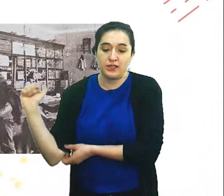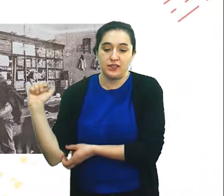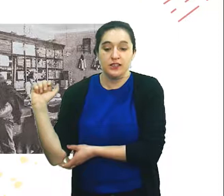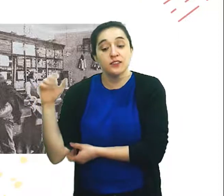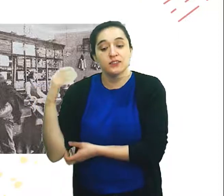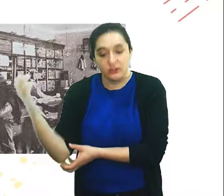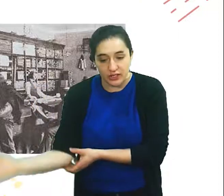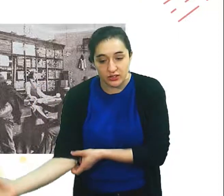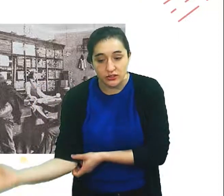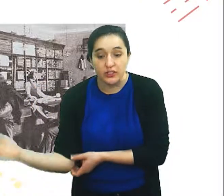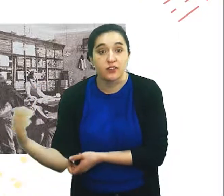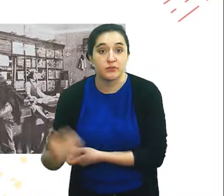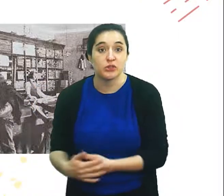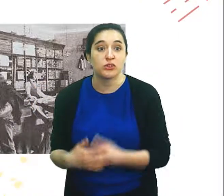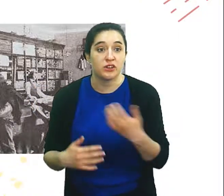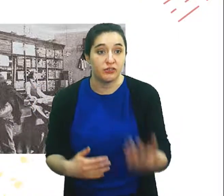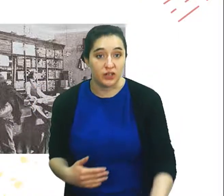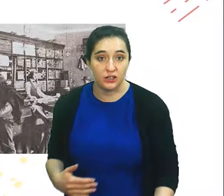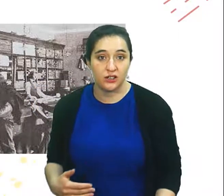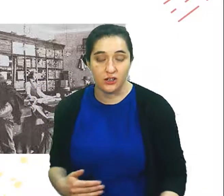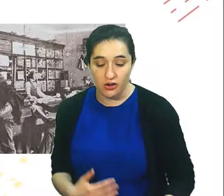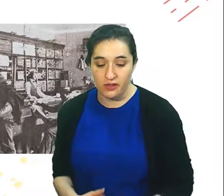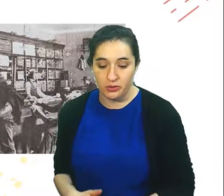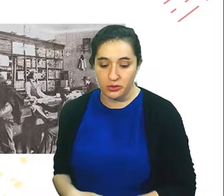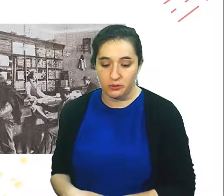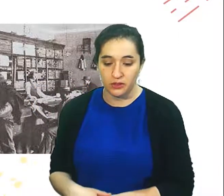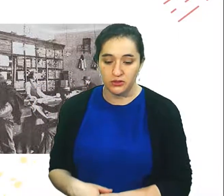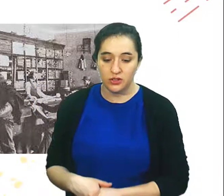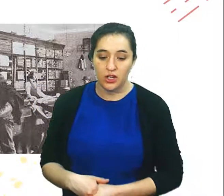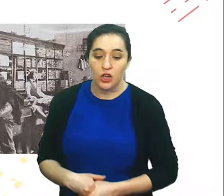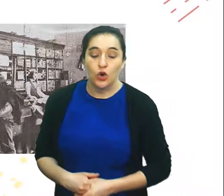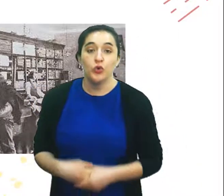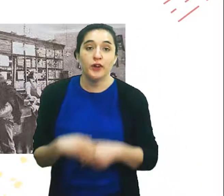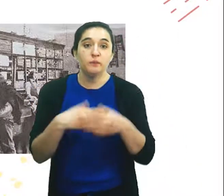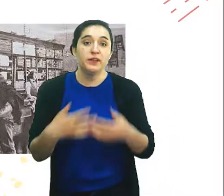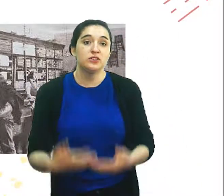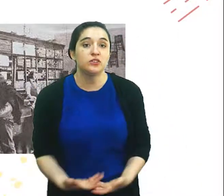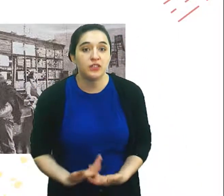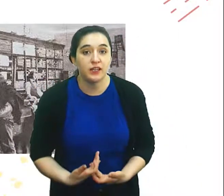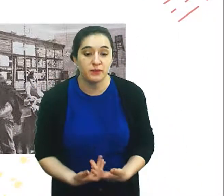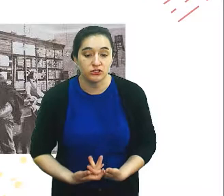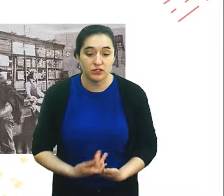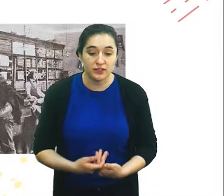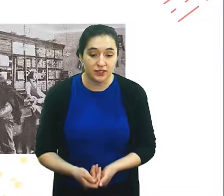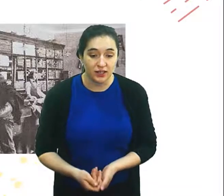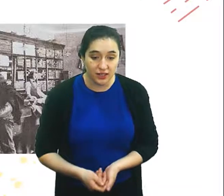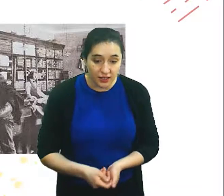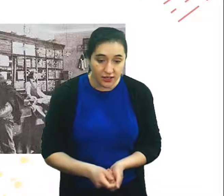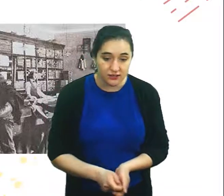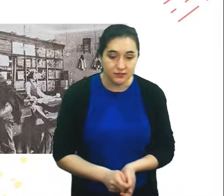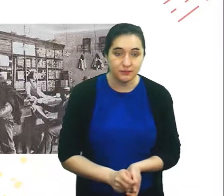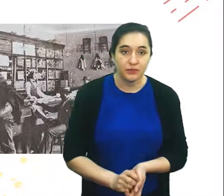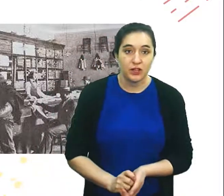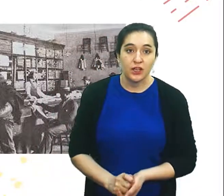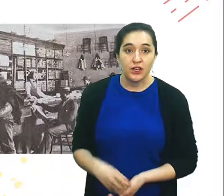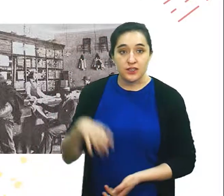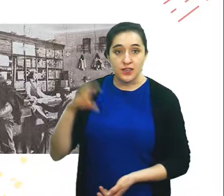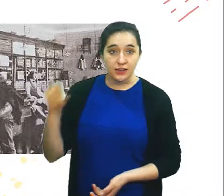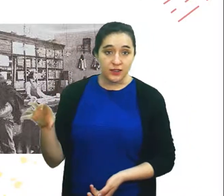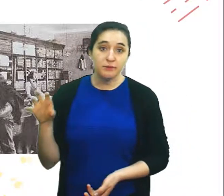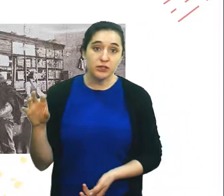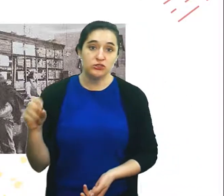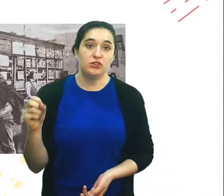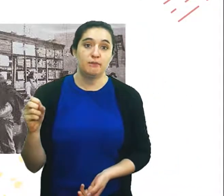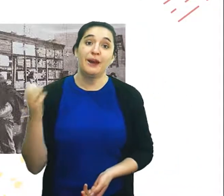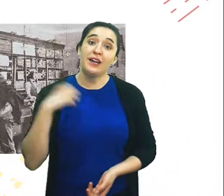una intensificación del crecimiento hacia afuera, que ya lo habíamos nombrado, un aumento en la inversión extranjera, y